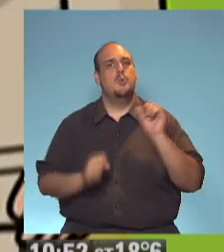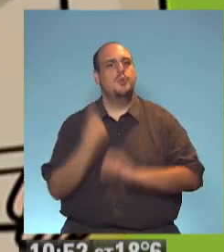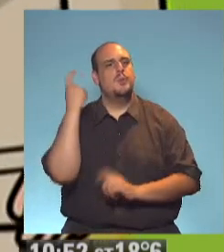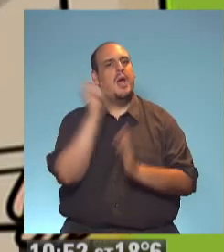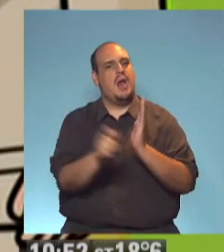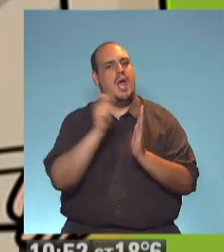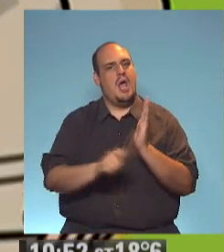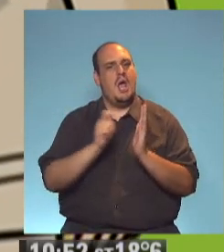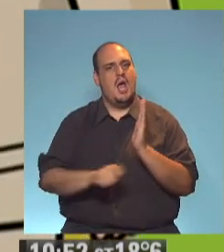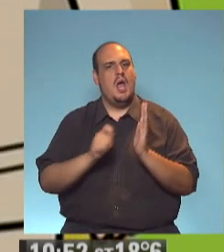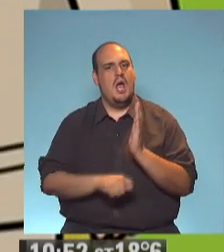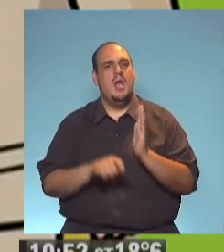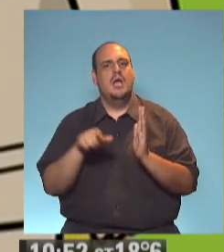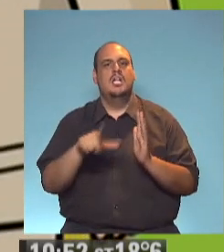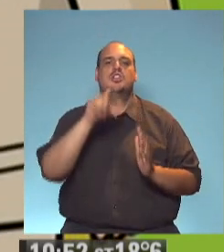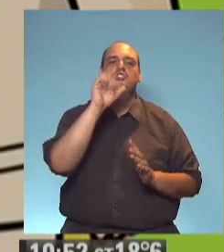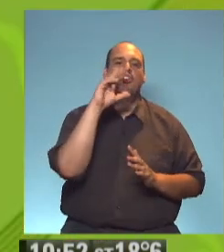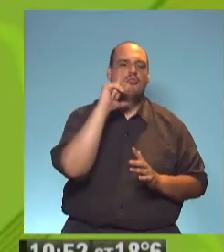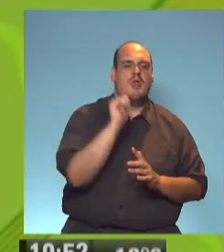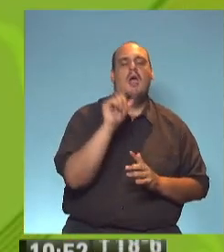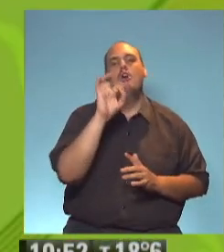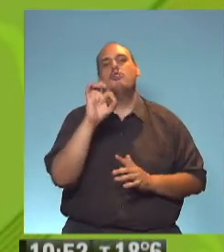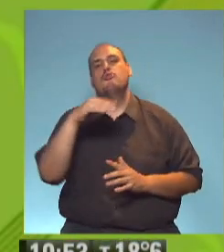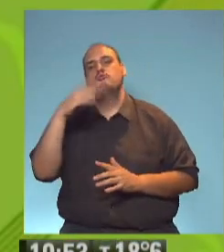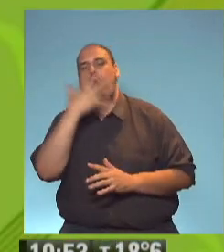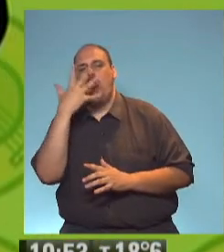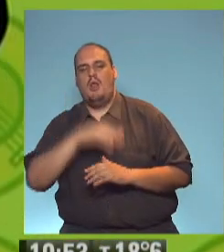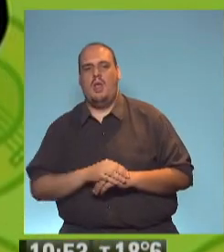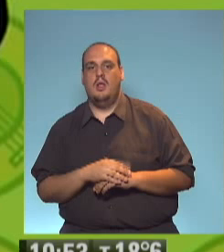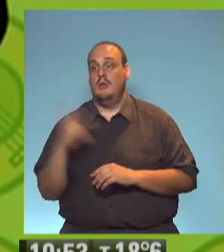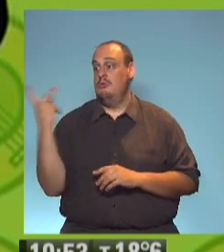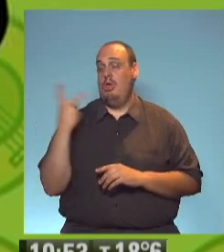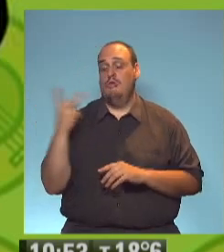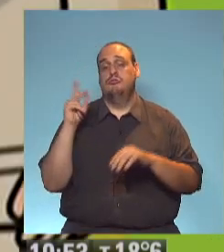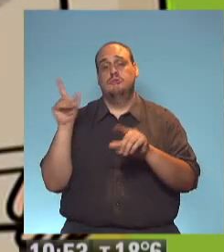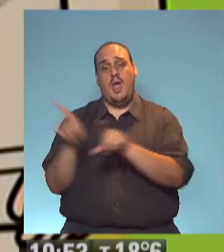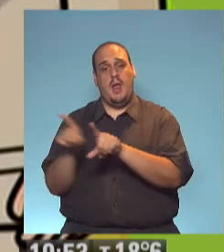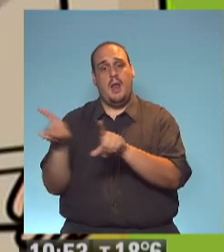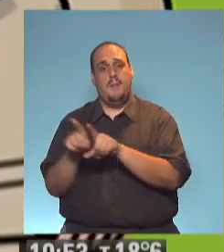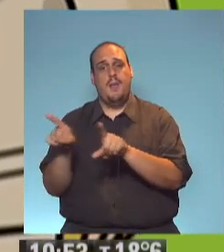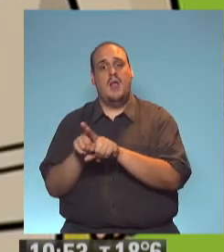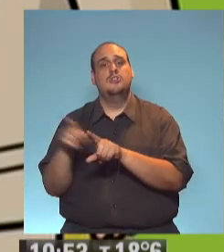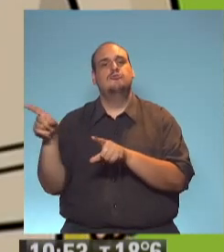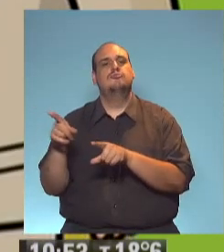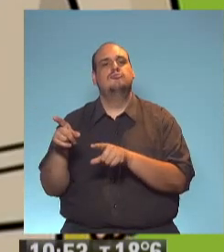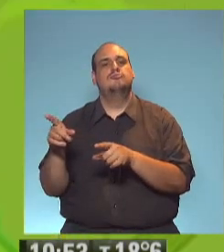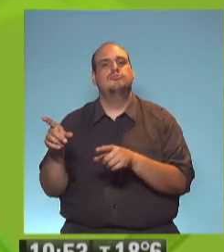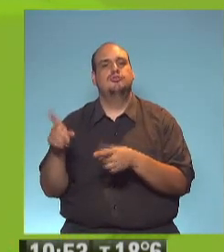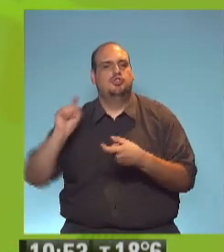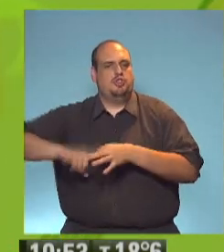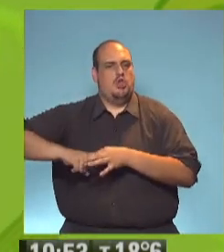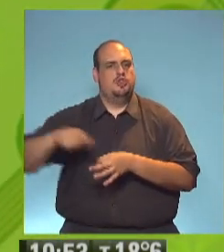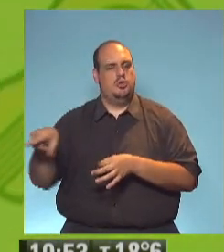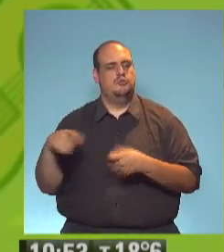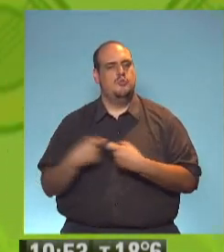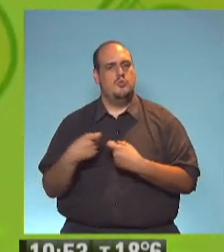canción, Loira o Morena. Ellos, los hermanos Tapajós, serían mis primeros grandes socios musicales.